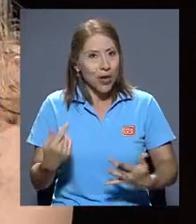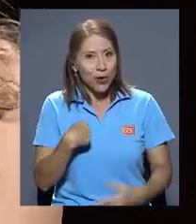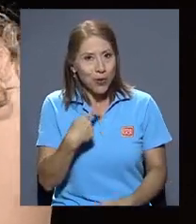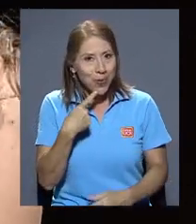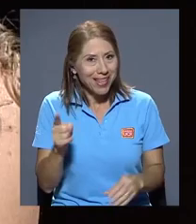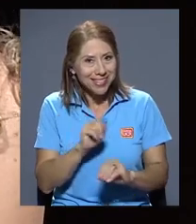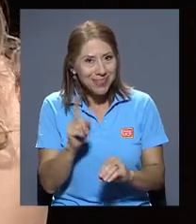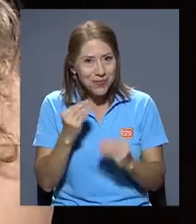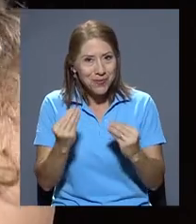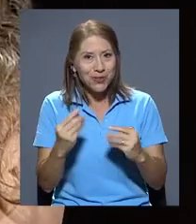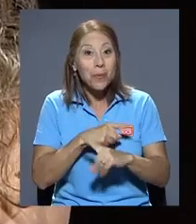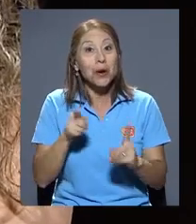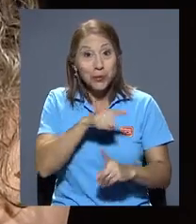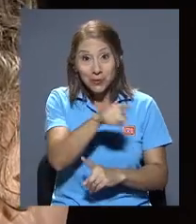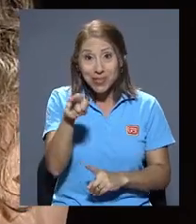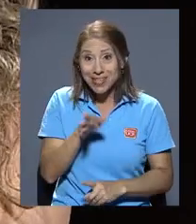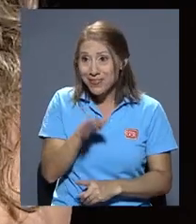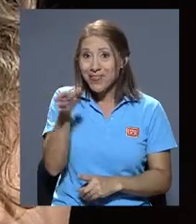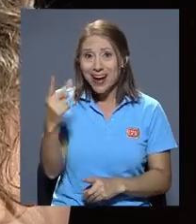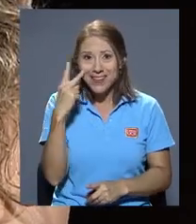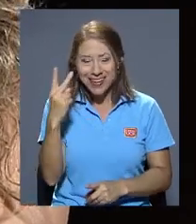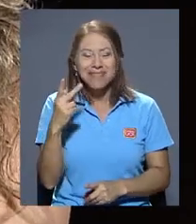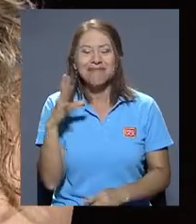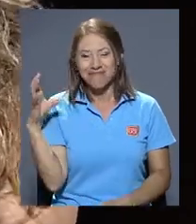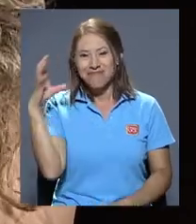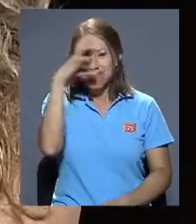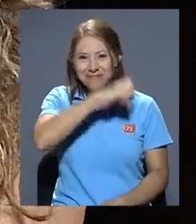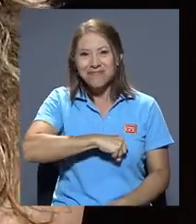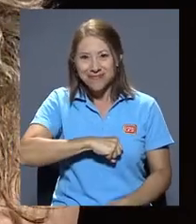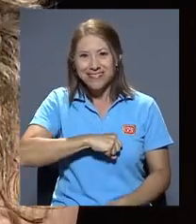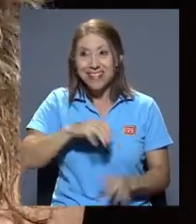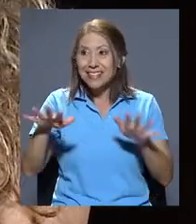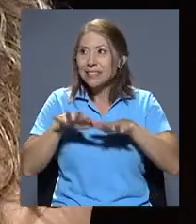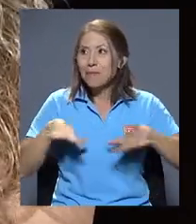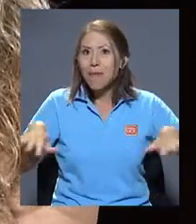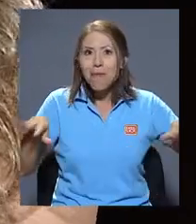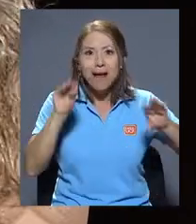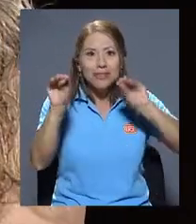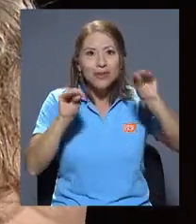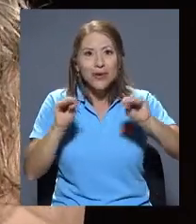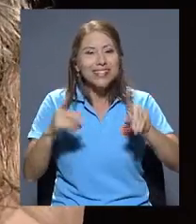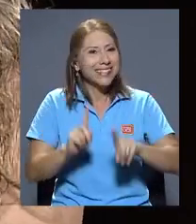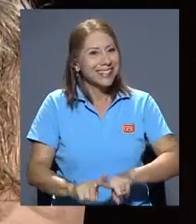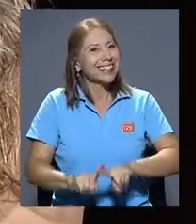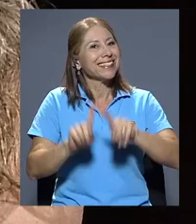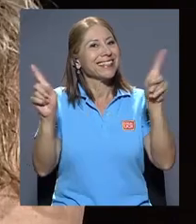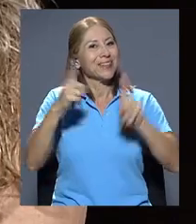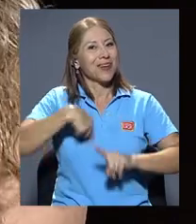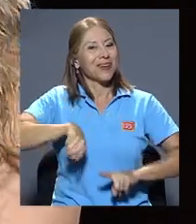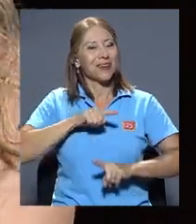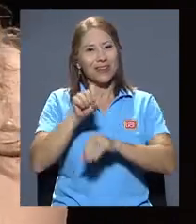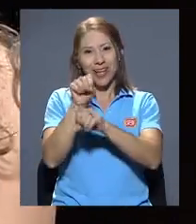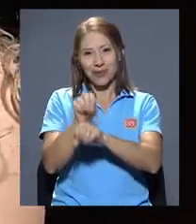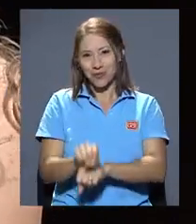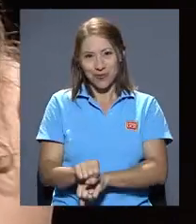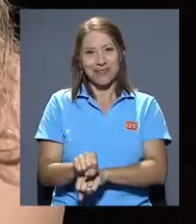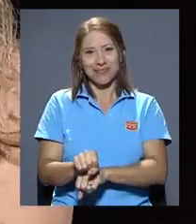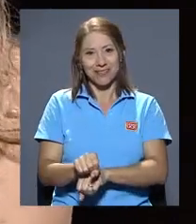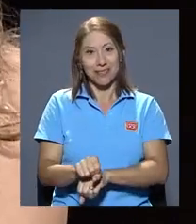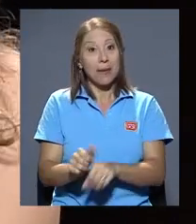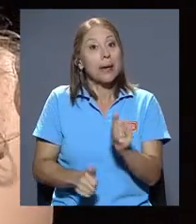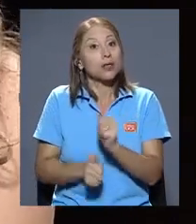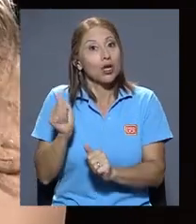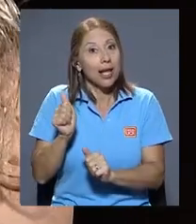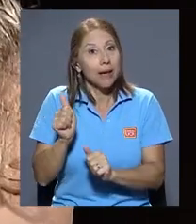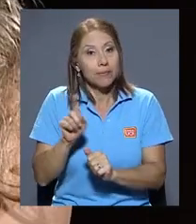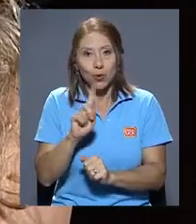no les voy a decir mucho, pero cuando la vayan a ver van a ver que la disposición del espacio es distinto a lo que estamos acostumbrados en la mayoría, porque no